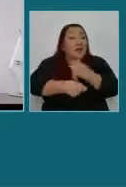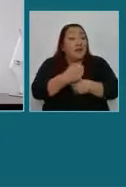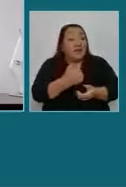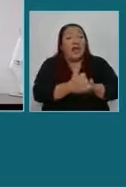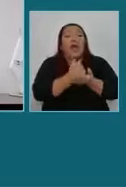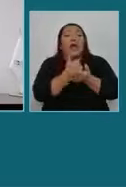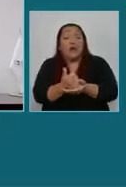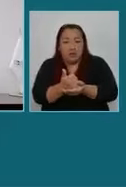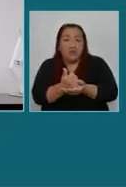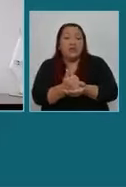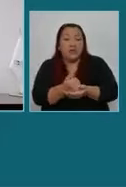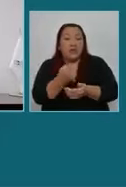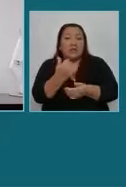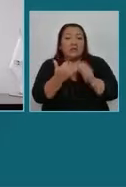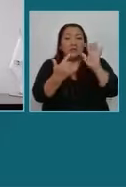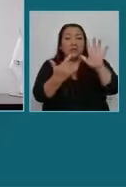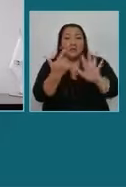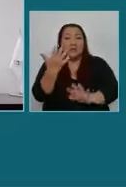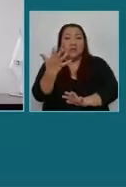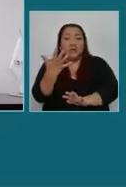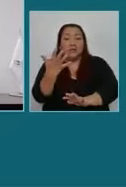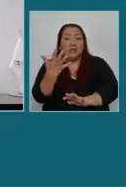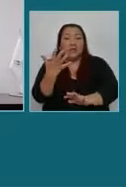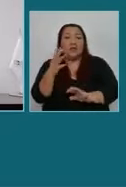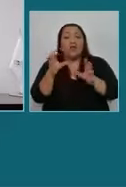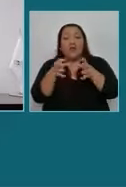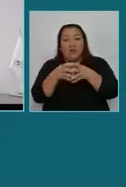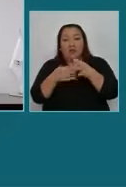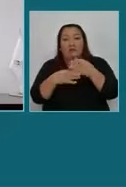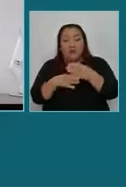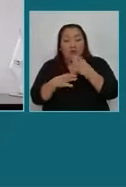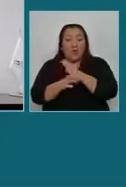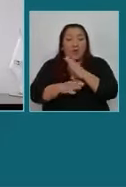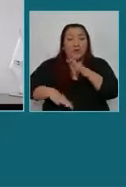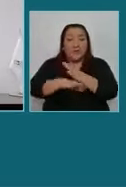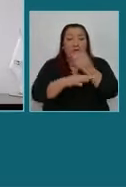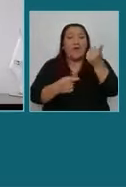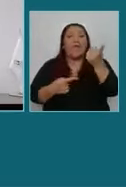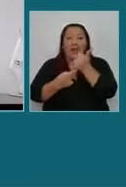un estimado de 75 startups con base tecnológica.